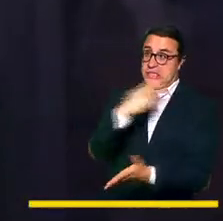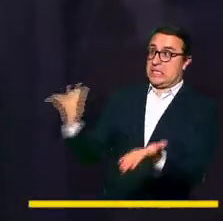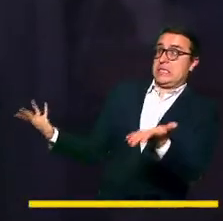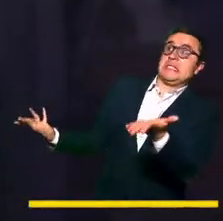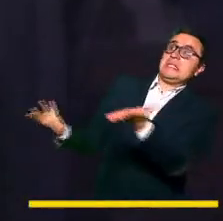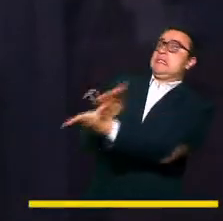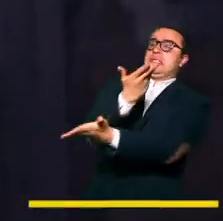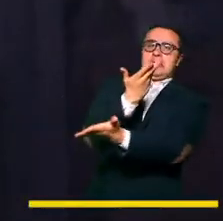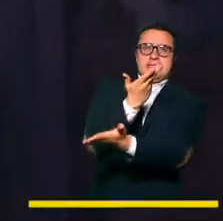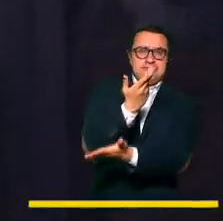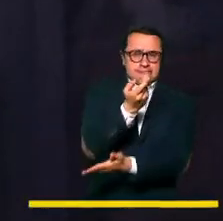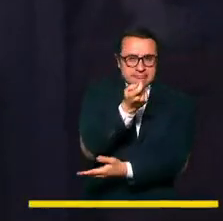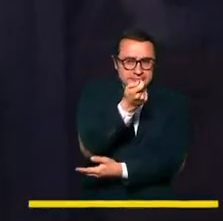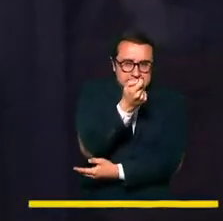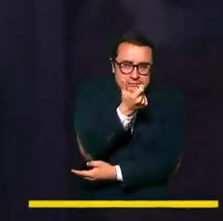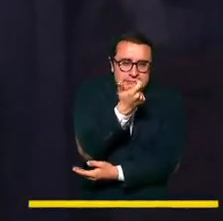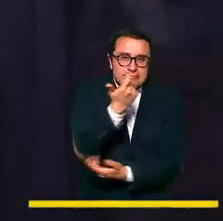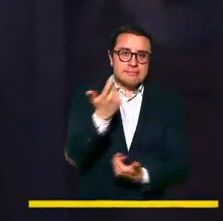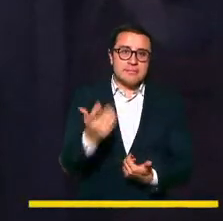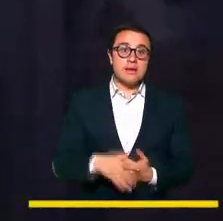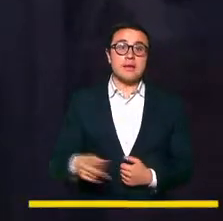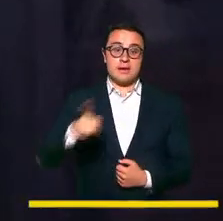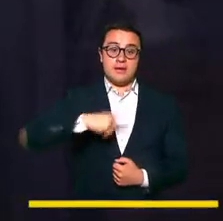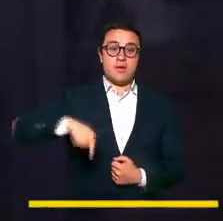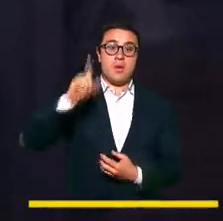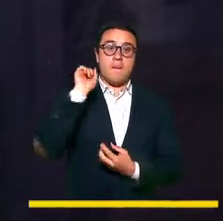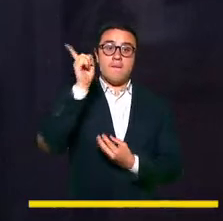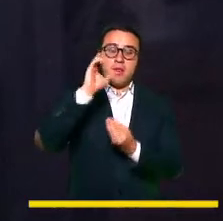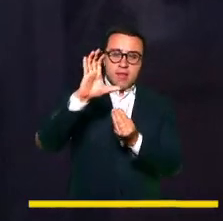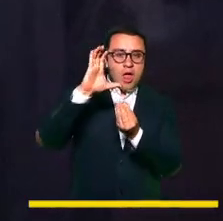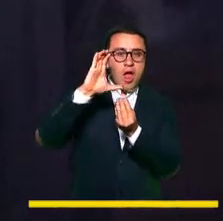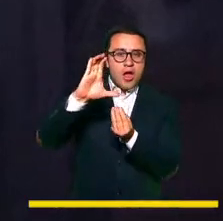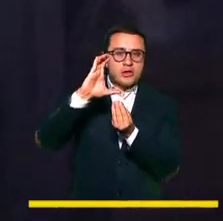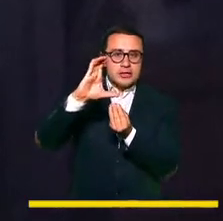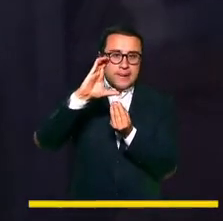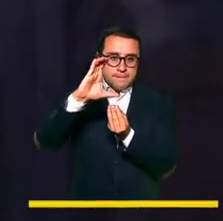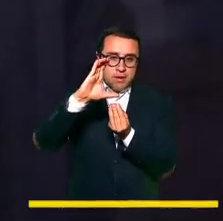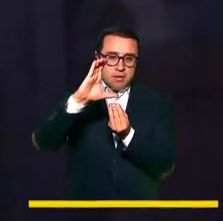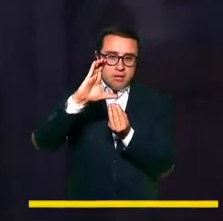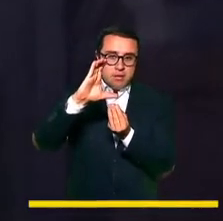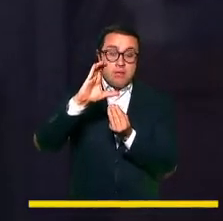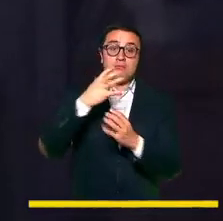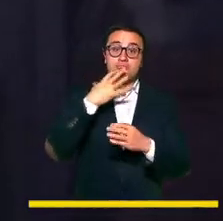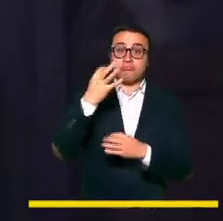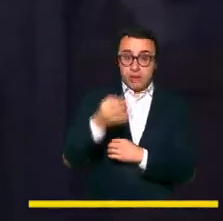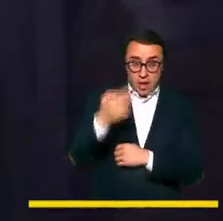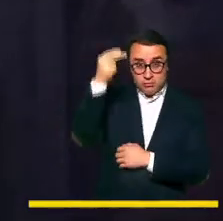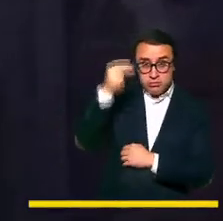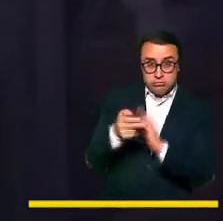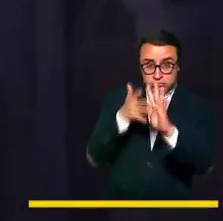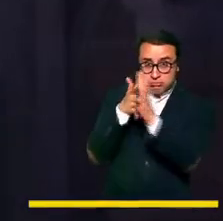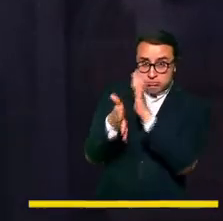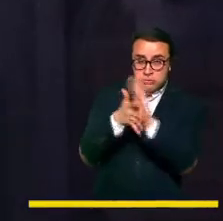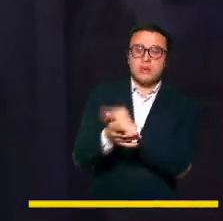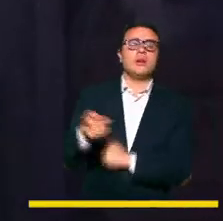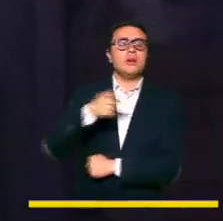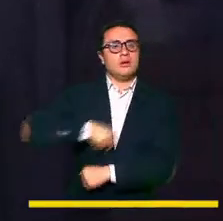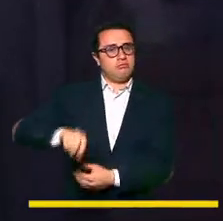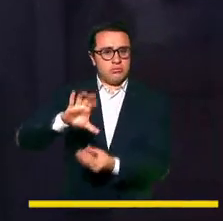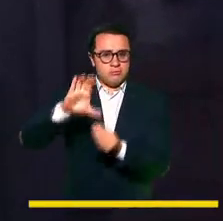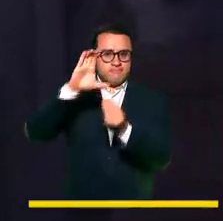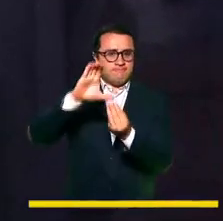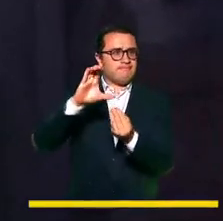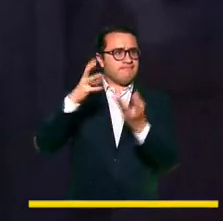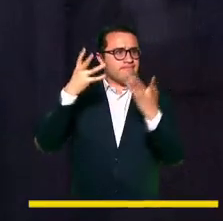entonces. Y los conservadores, está la historia, para detener el que